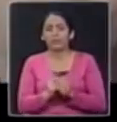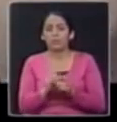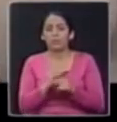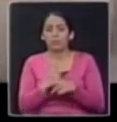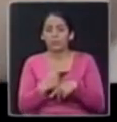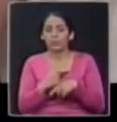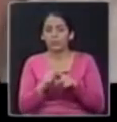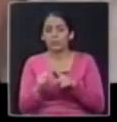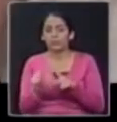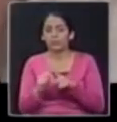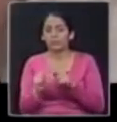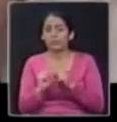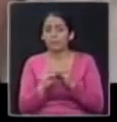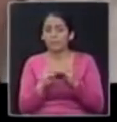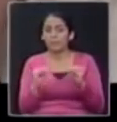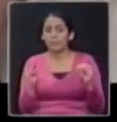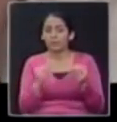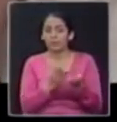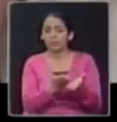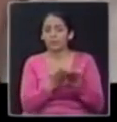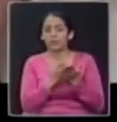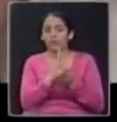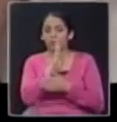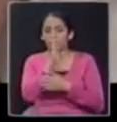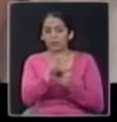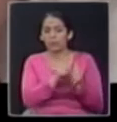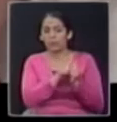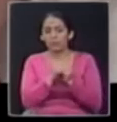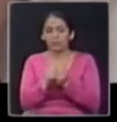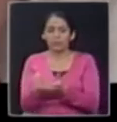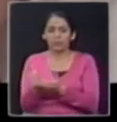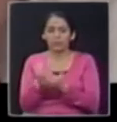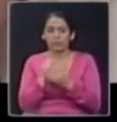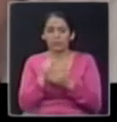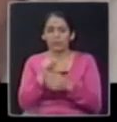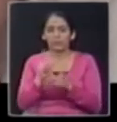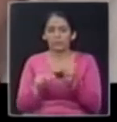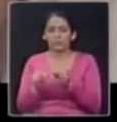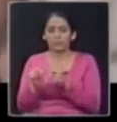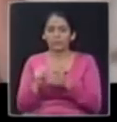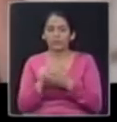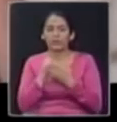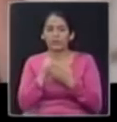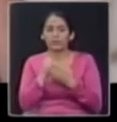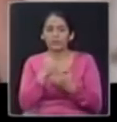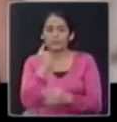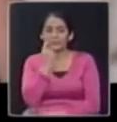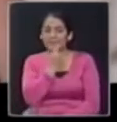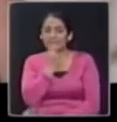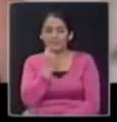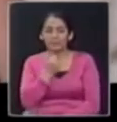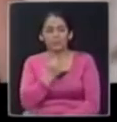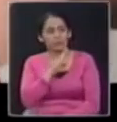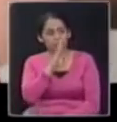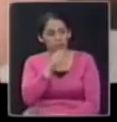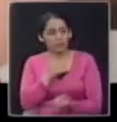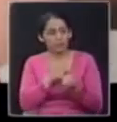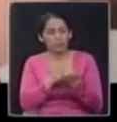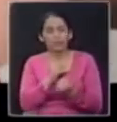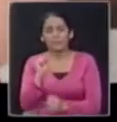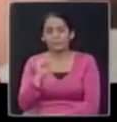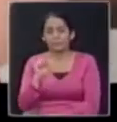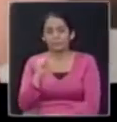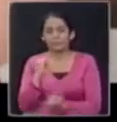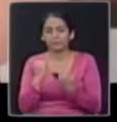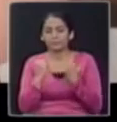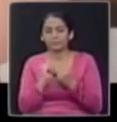los insumos, y nos acompañan en cada proceso. De esta manera, entonces, ellos colaboran con ustedes en esta iniciativa. Sí, el proyecto como tal